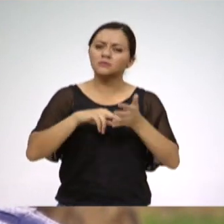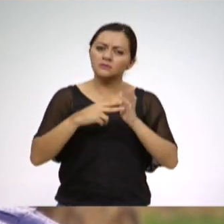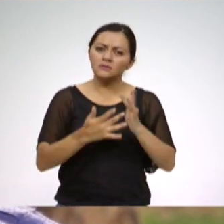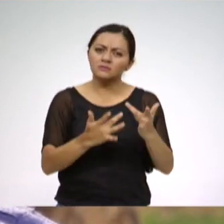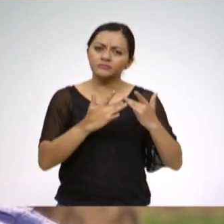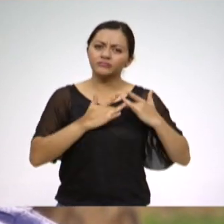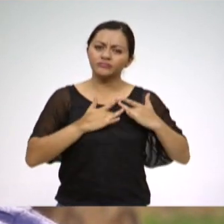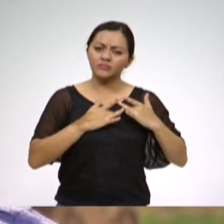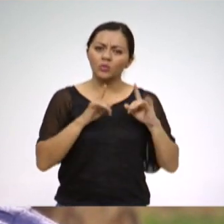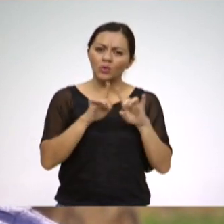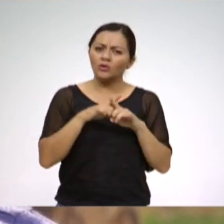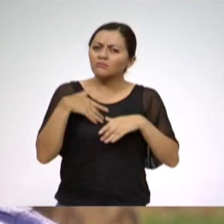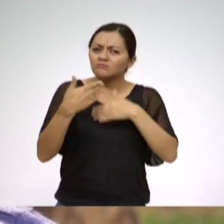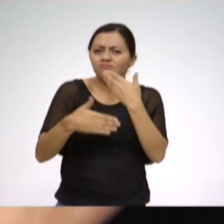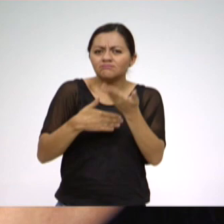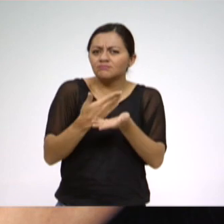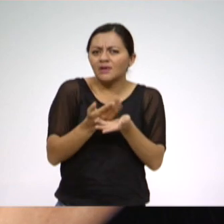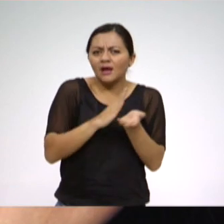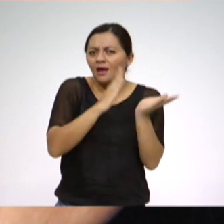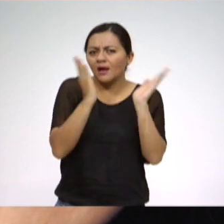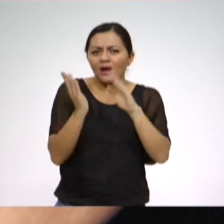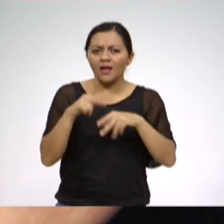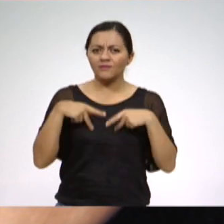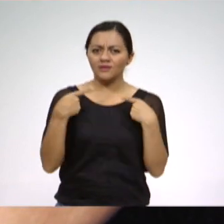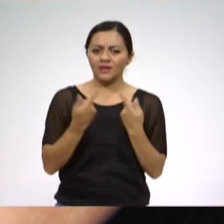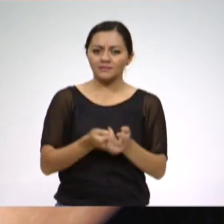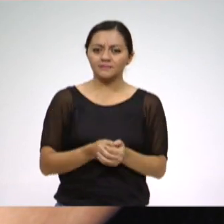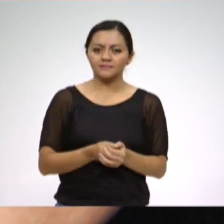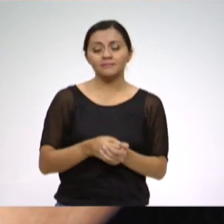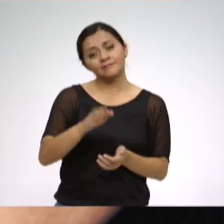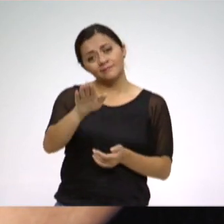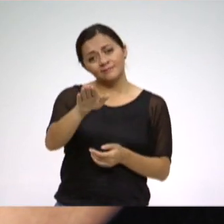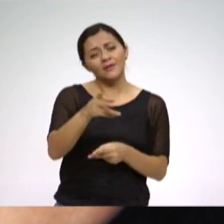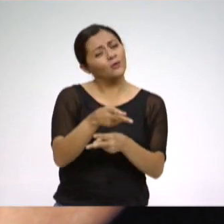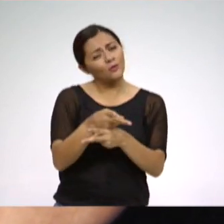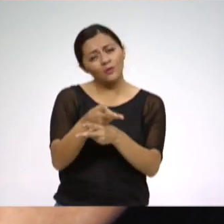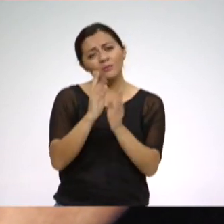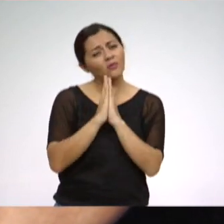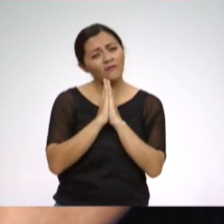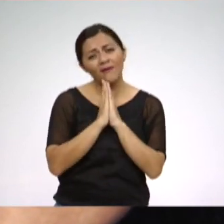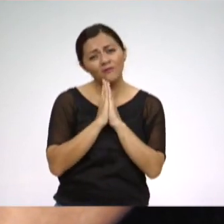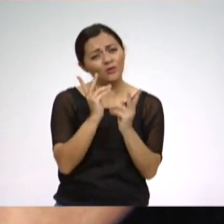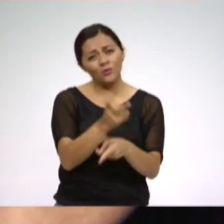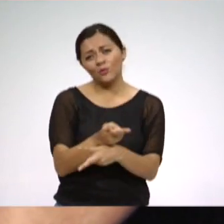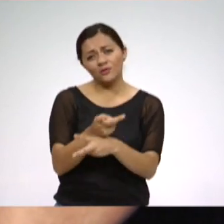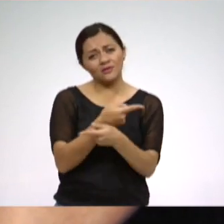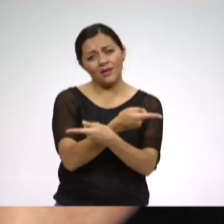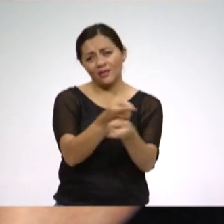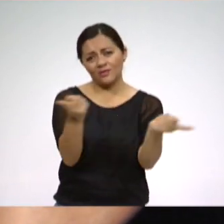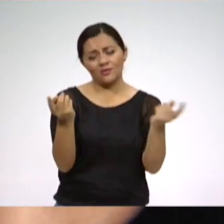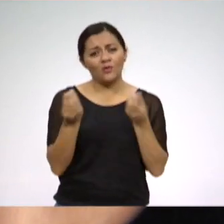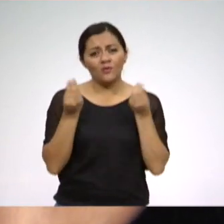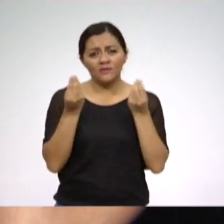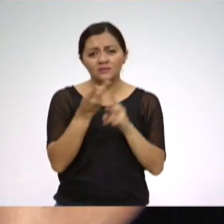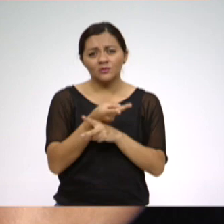es lo que a todos nos toca vivir, ¿no? Que se cuide, por Dios, que se cuide. Que se cuide,